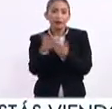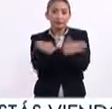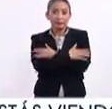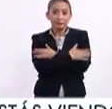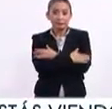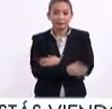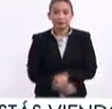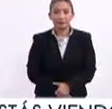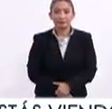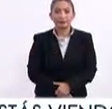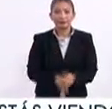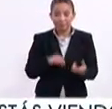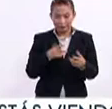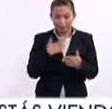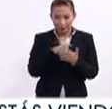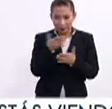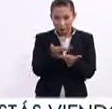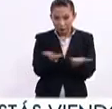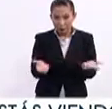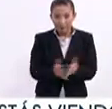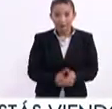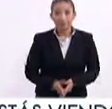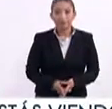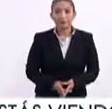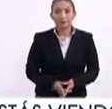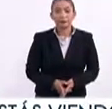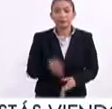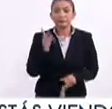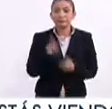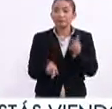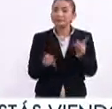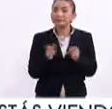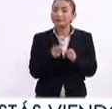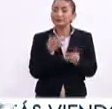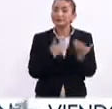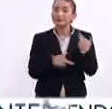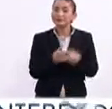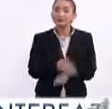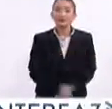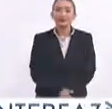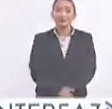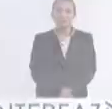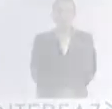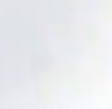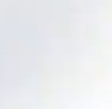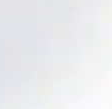un fuerte abrazo. Al contrario, gracias a ustedes. Hasta luego. Gracias. Vamos a hacer una breve pausa, regresamos.